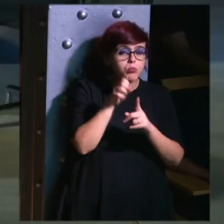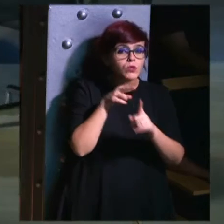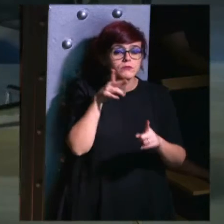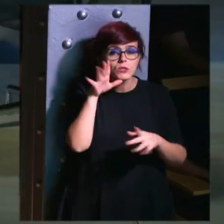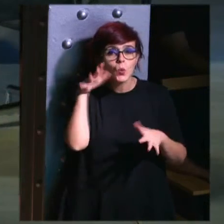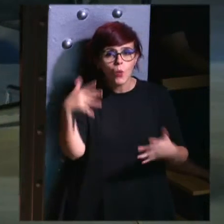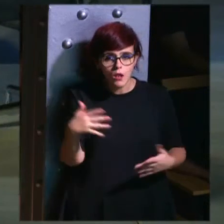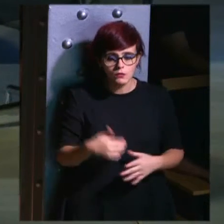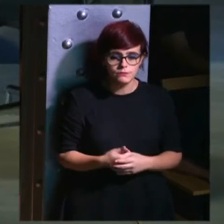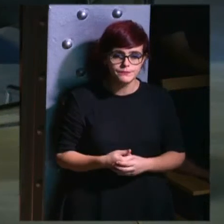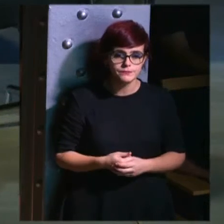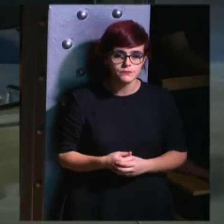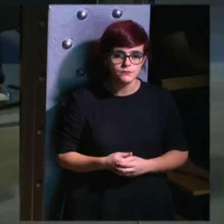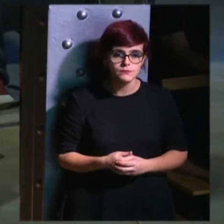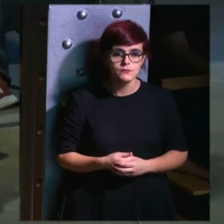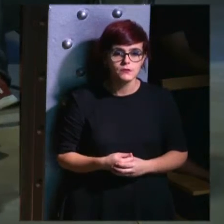estas cifras? Yo creo que